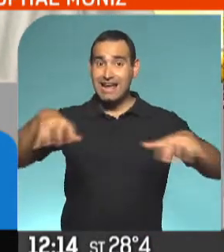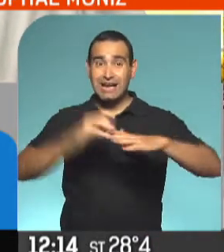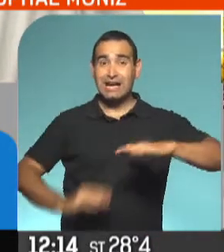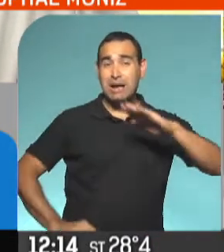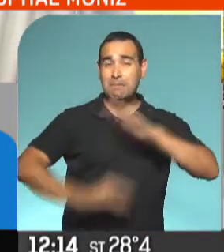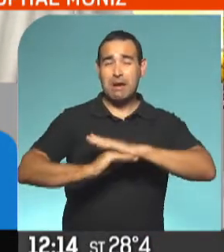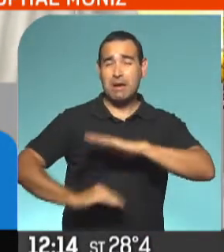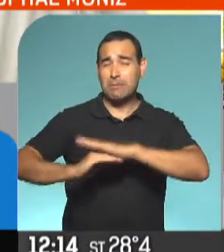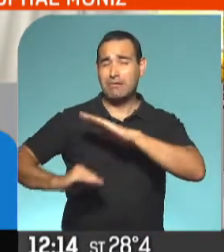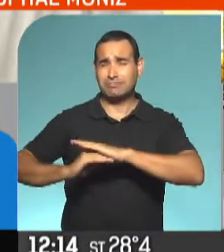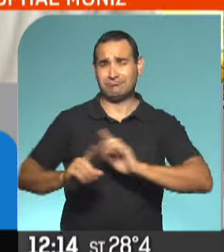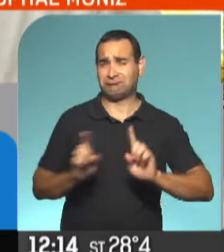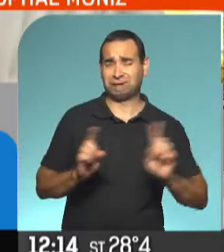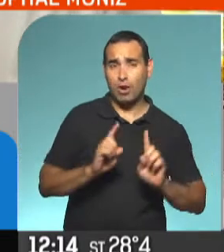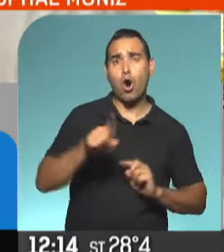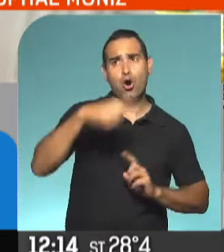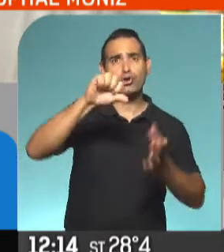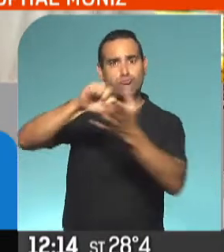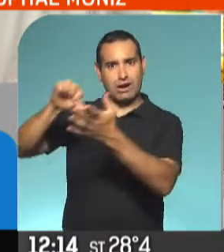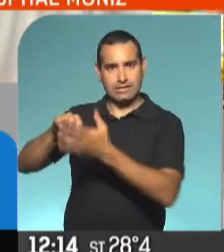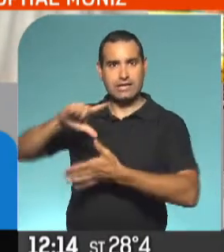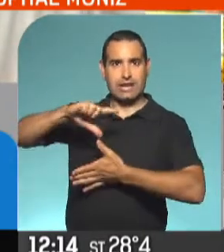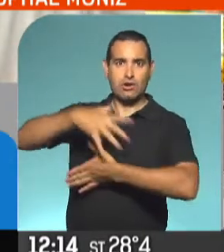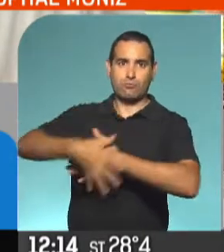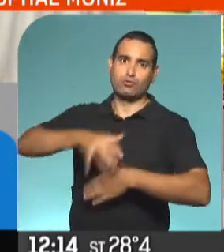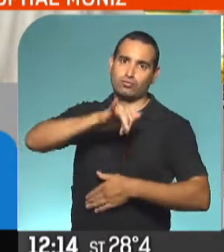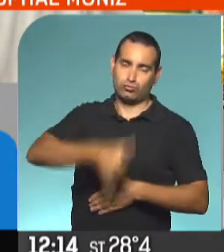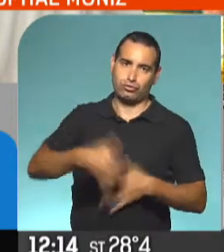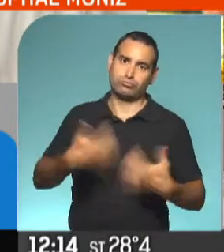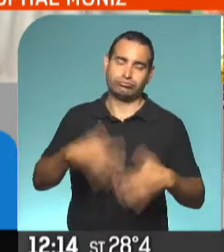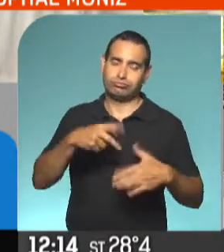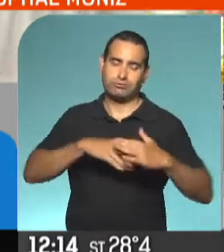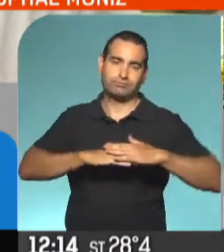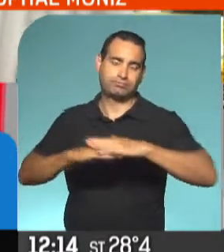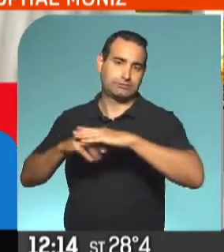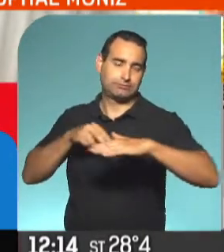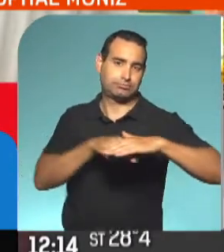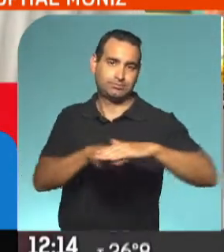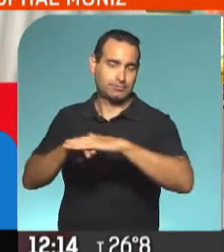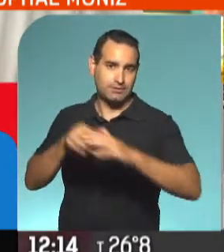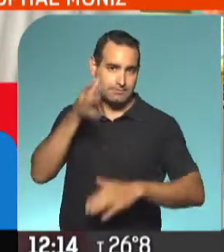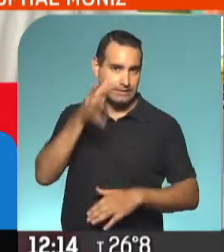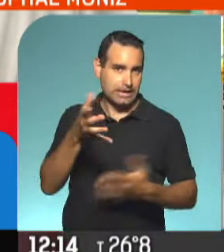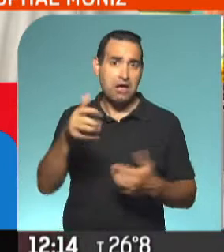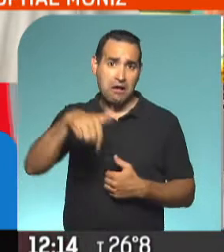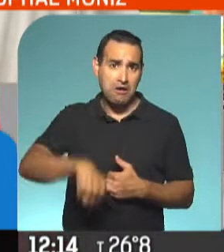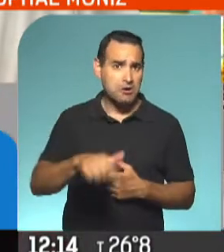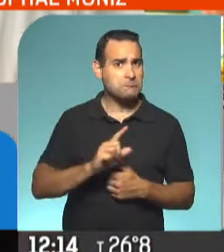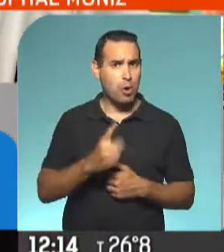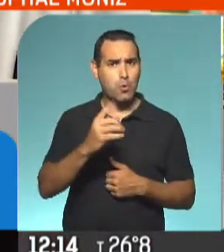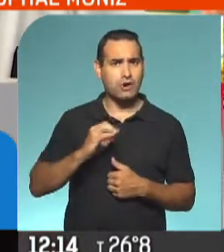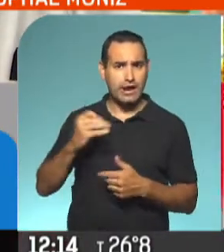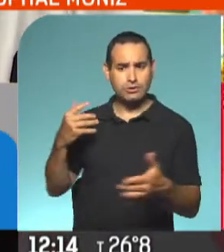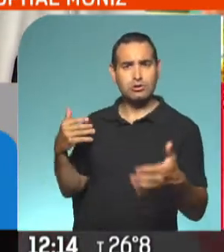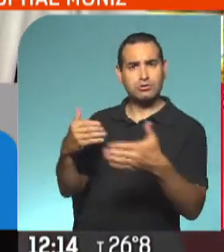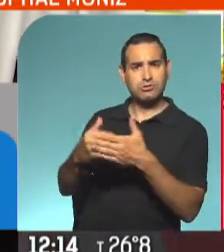las terribles imágenes que países de Latinoamérica u otros lugares del mundo nos mostraron. Yo creo que eso, dentro de este balance del primer año